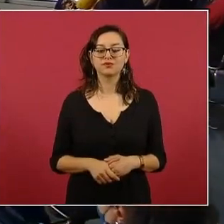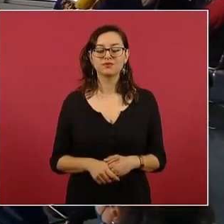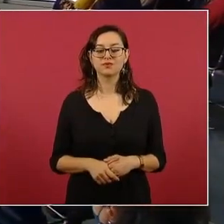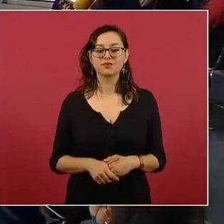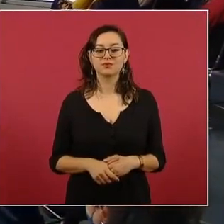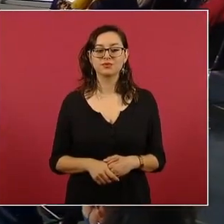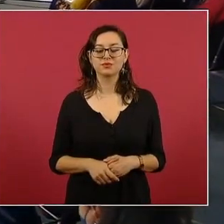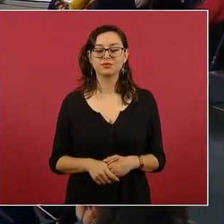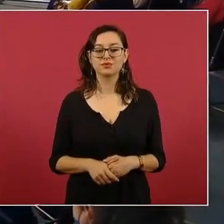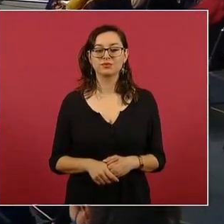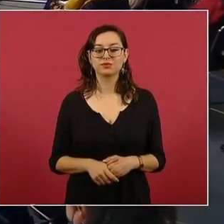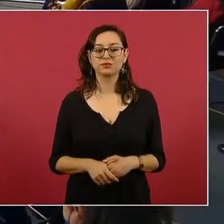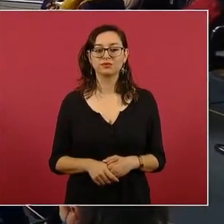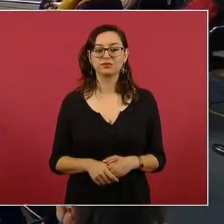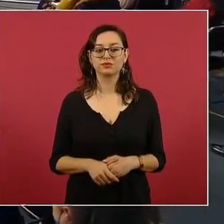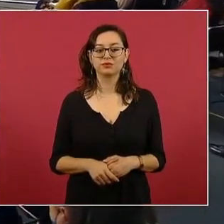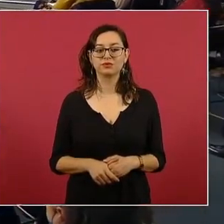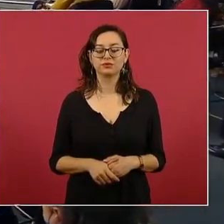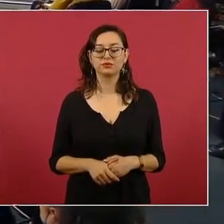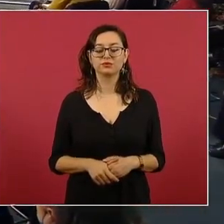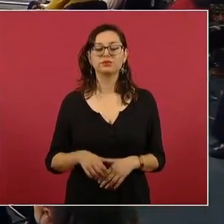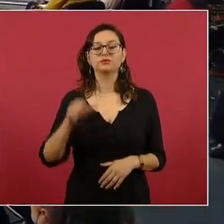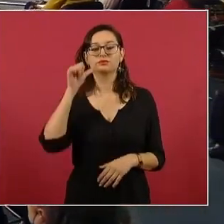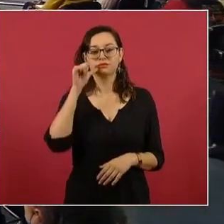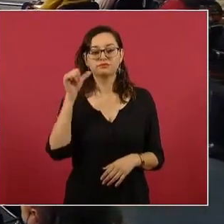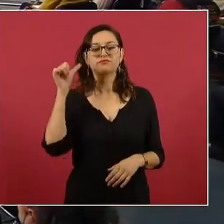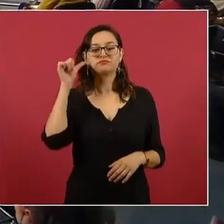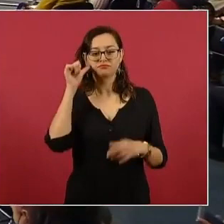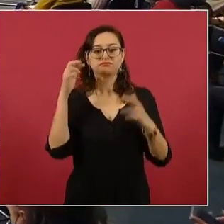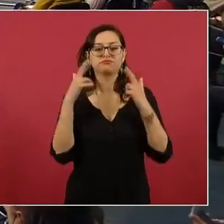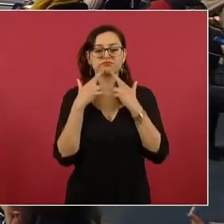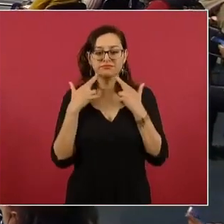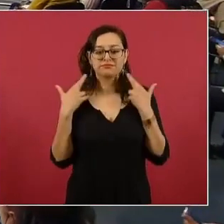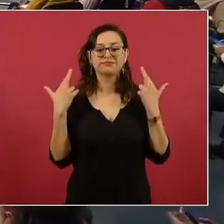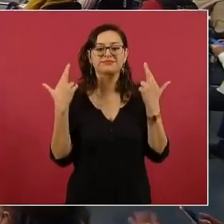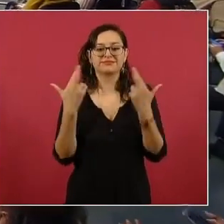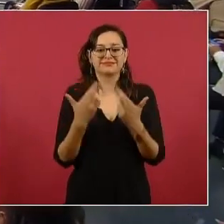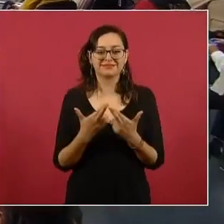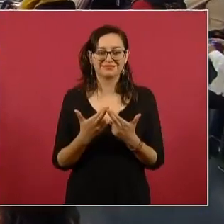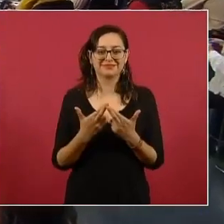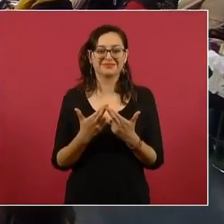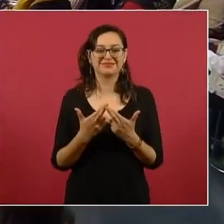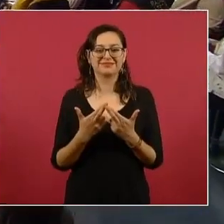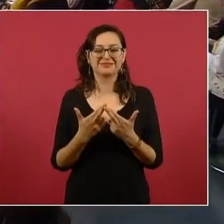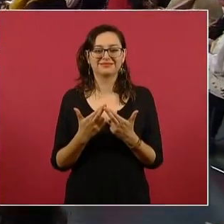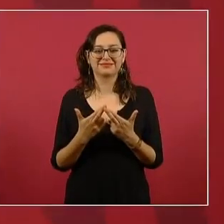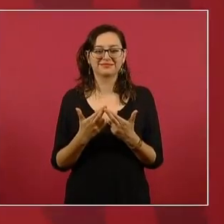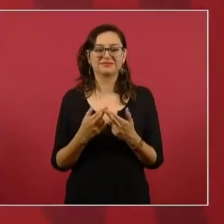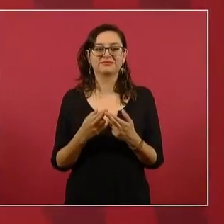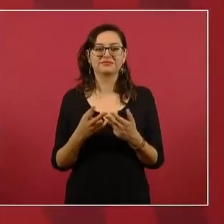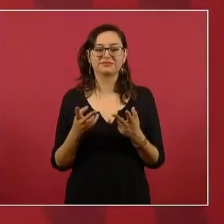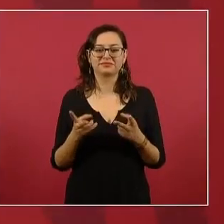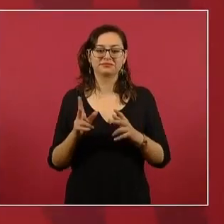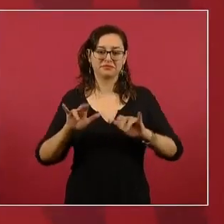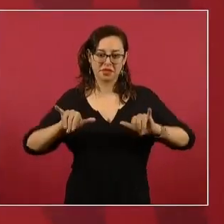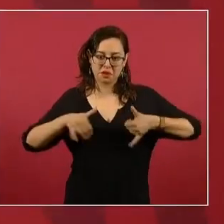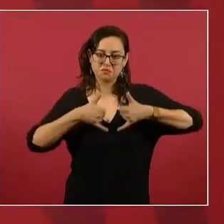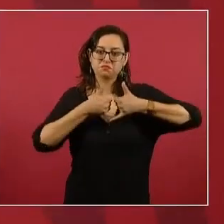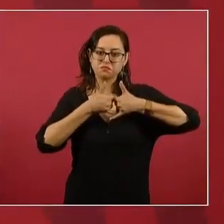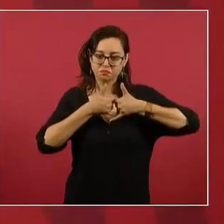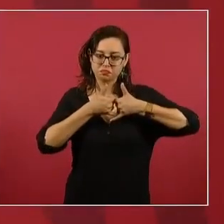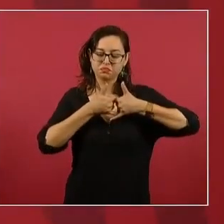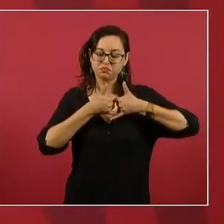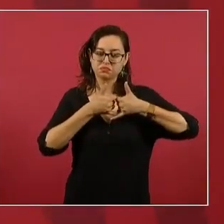Nos reunimos ayer, platicamos por teléfono